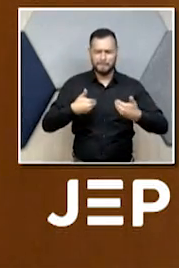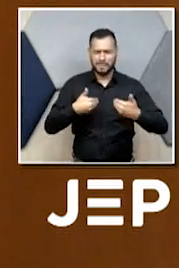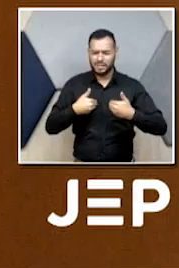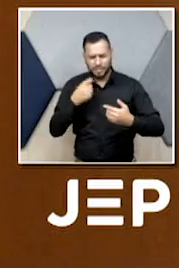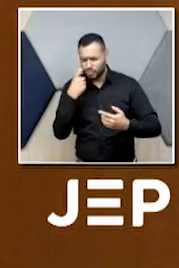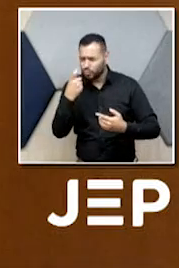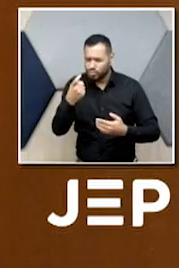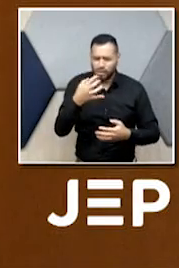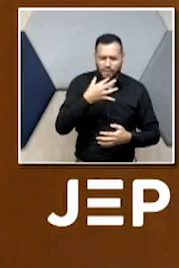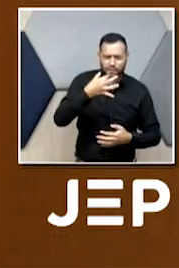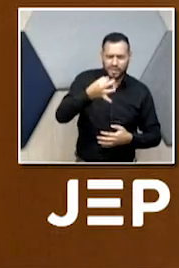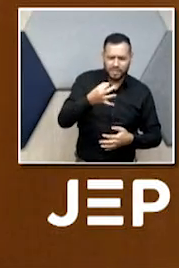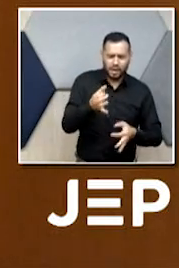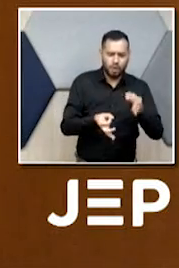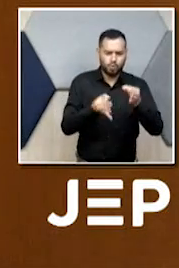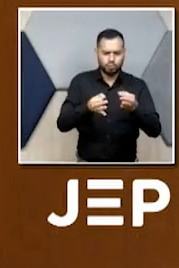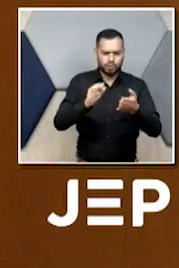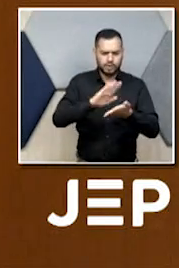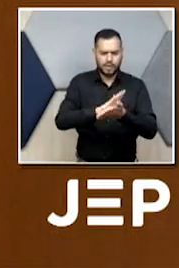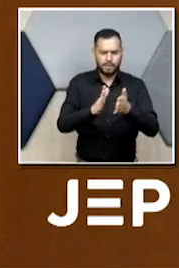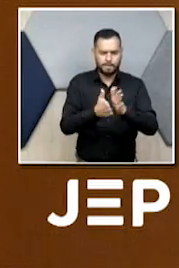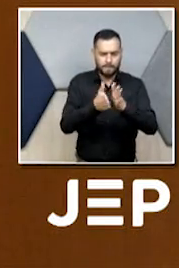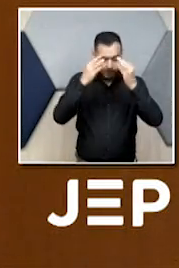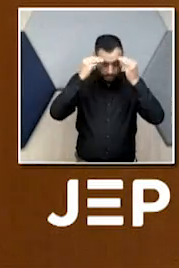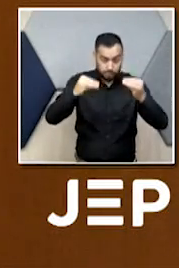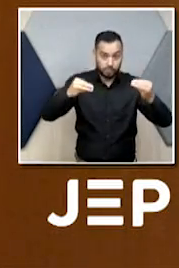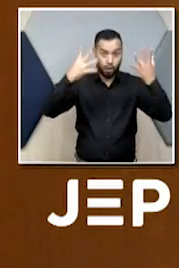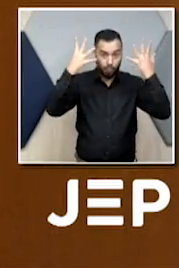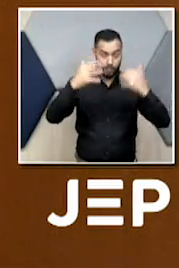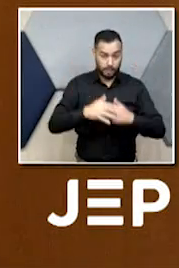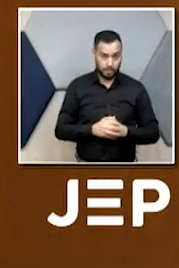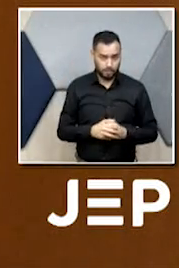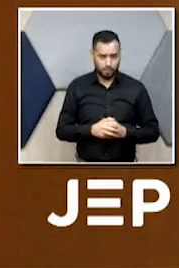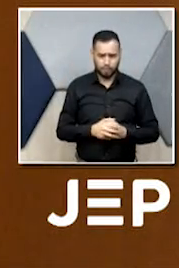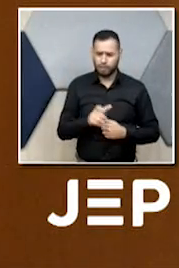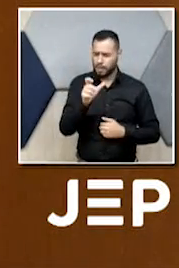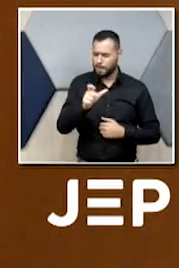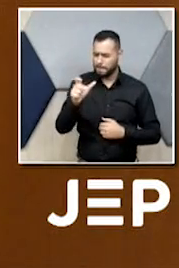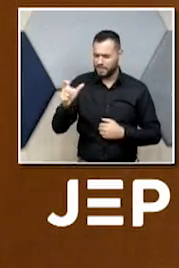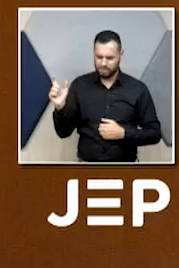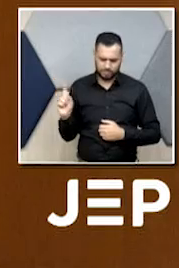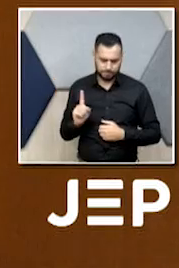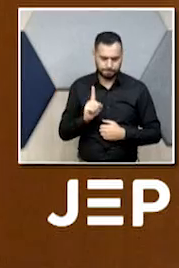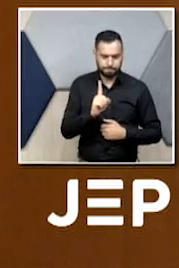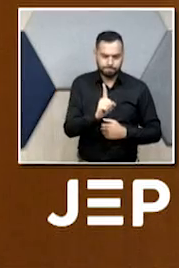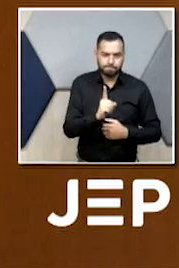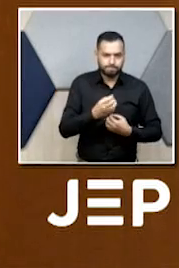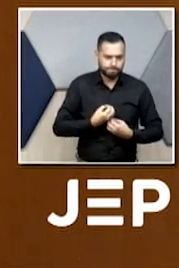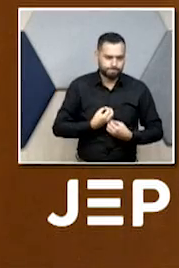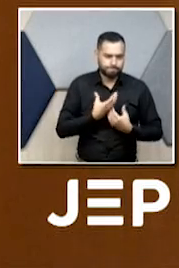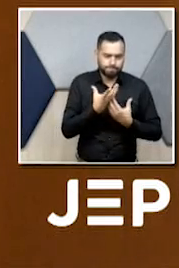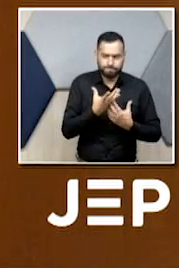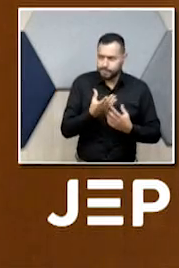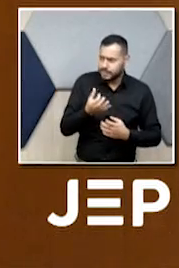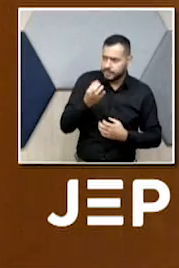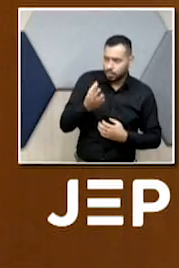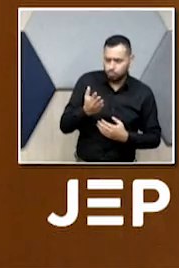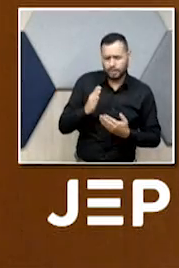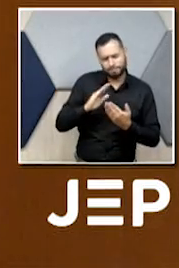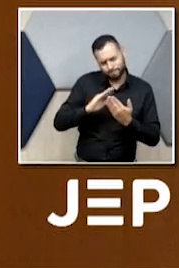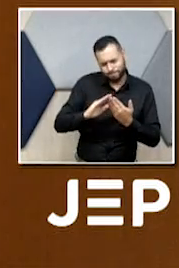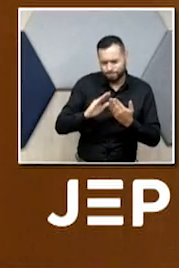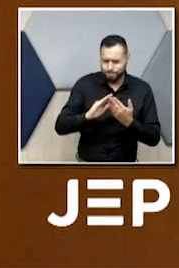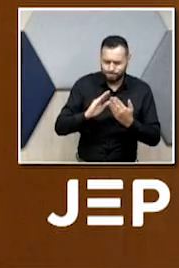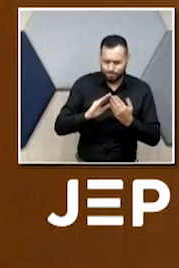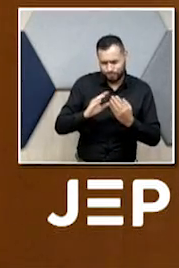y reconciliación, y de los comparecientes que buscan seguridad, perdón y reintegración.